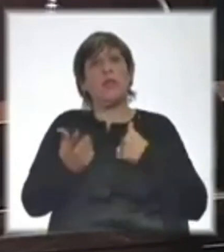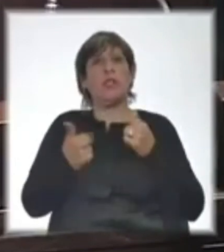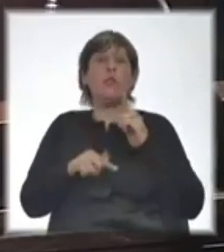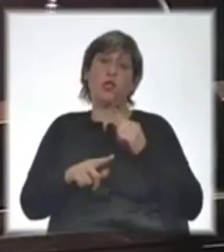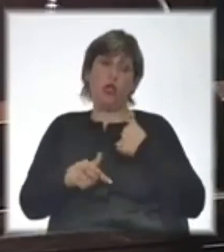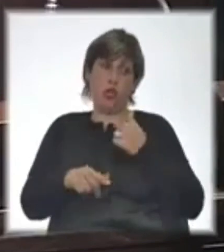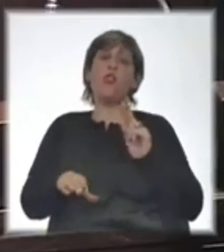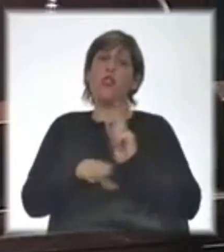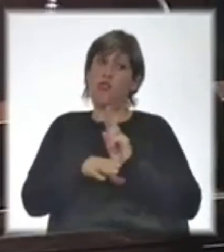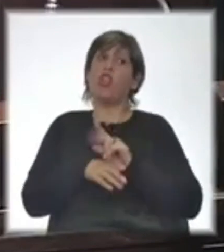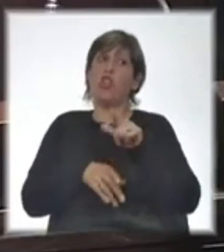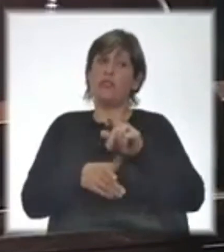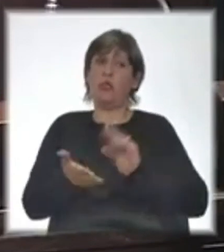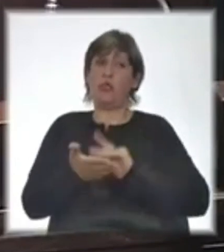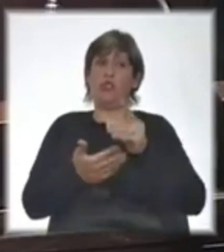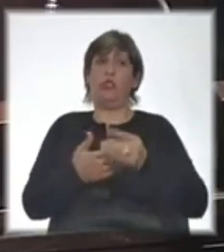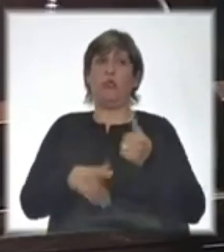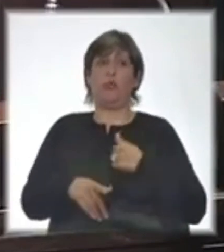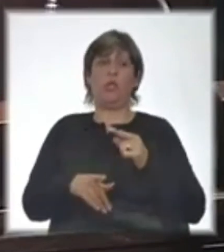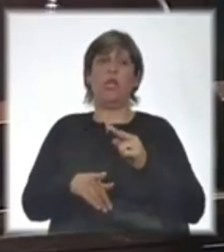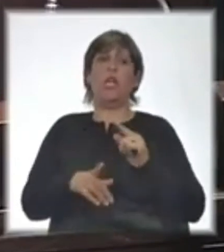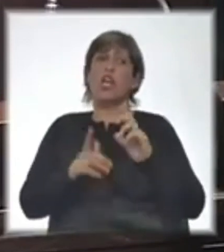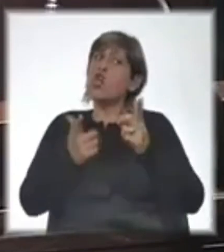defiendo. Sin UPM,